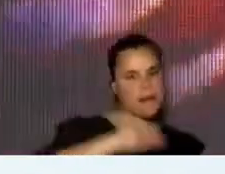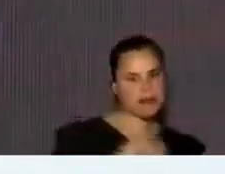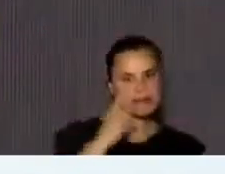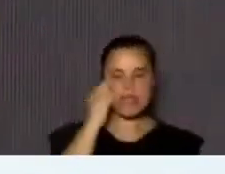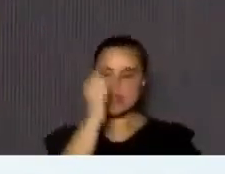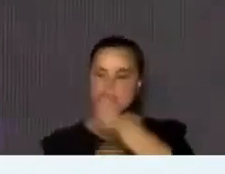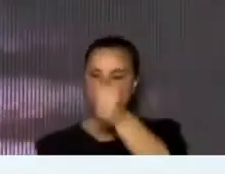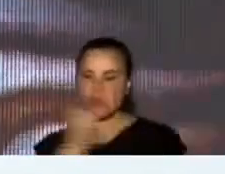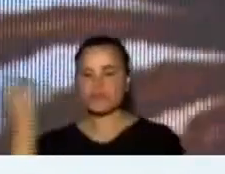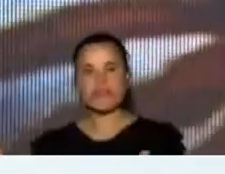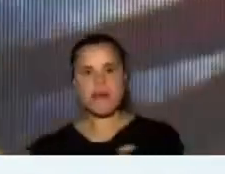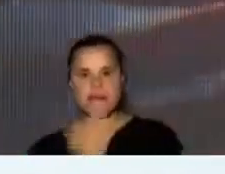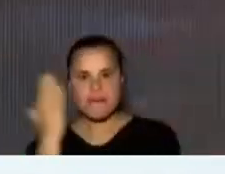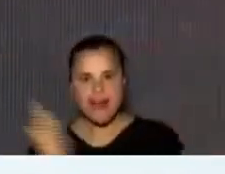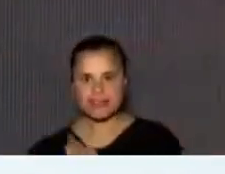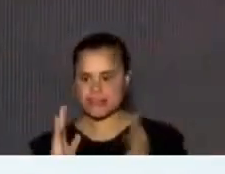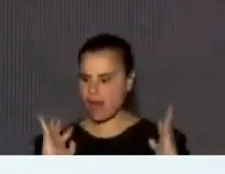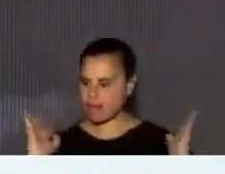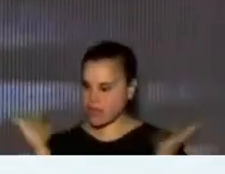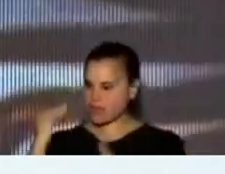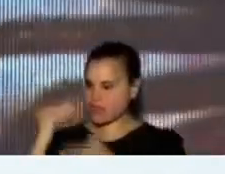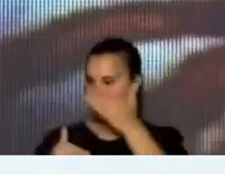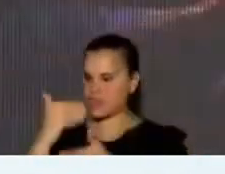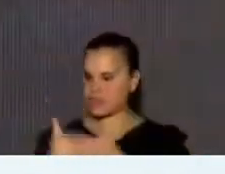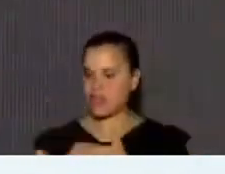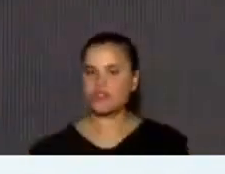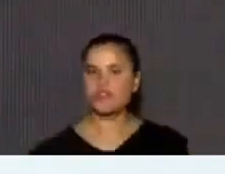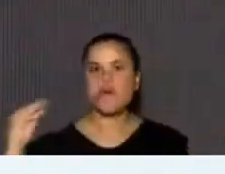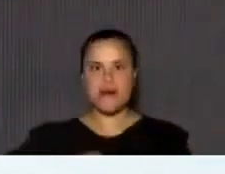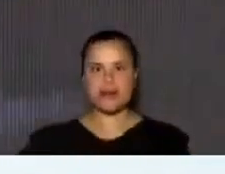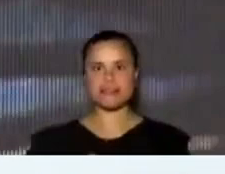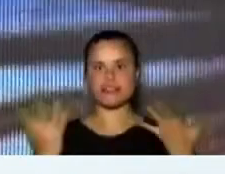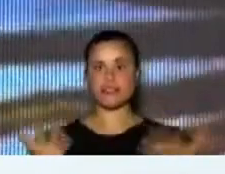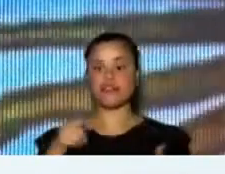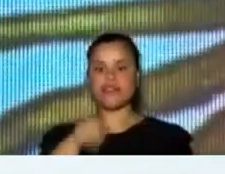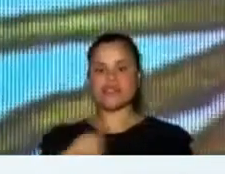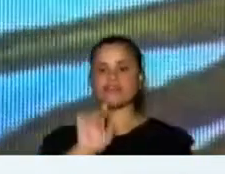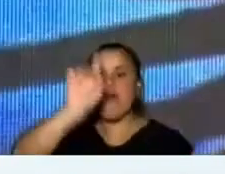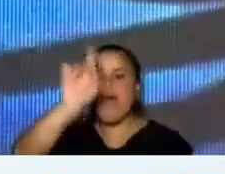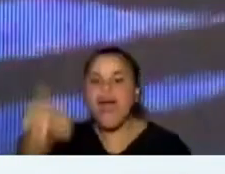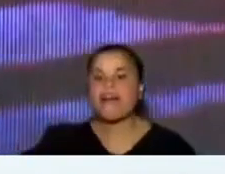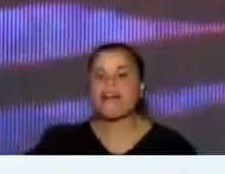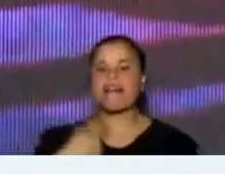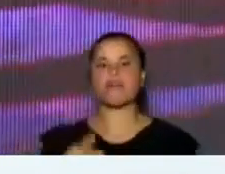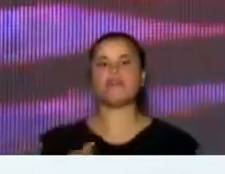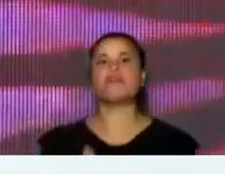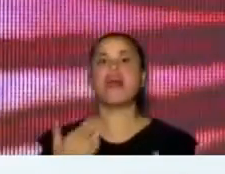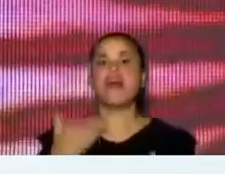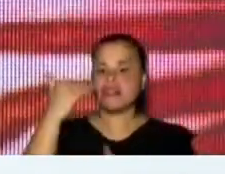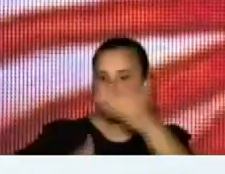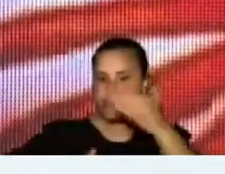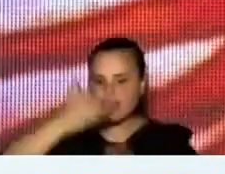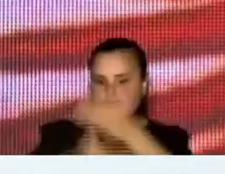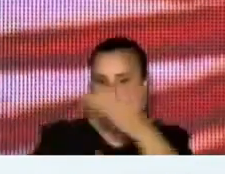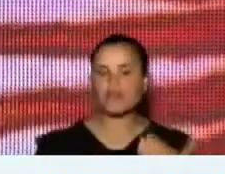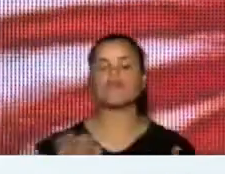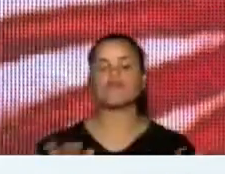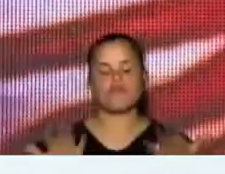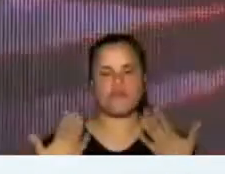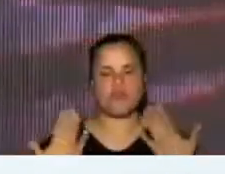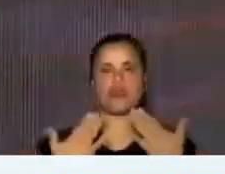digamos, ese tipo insensible que no tiene corazón para sacarle becas a los que menos tienen, a los más